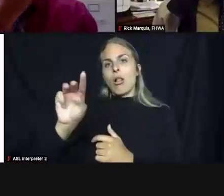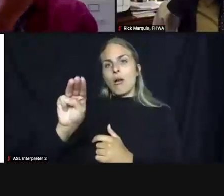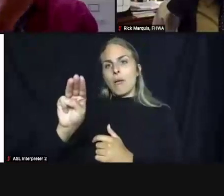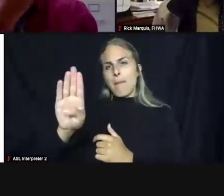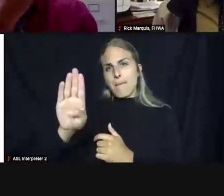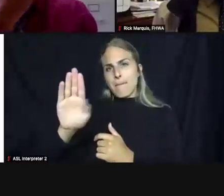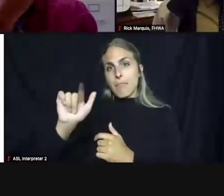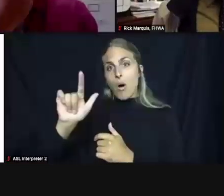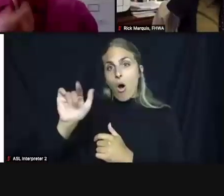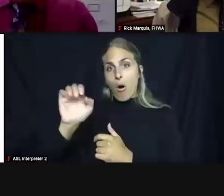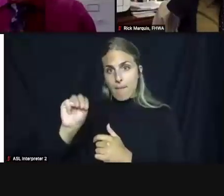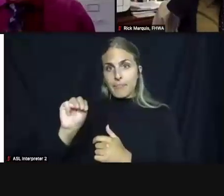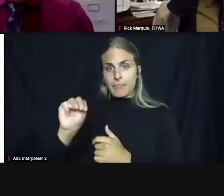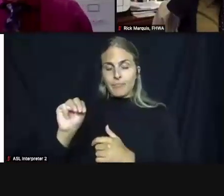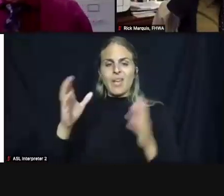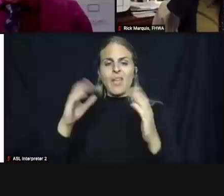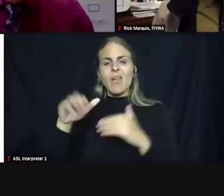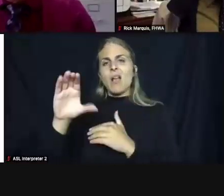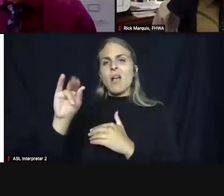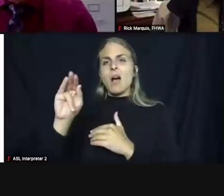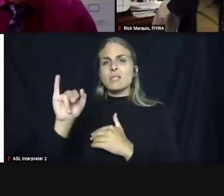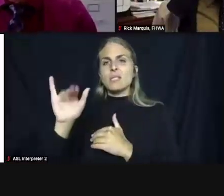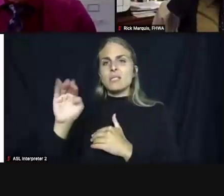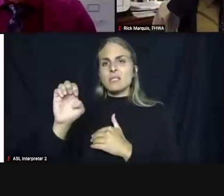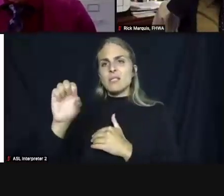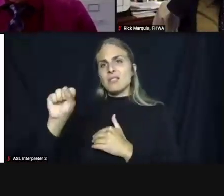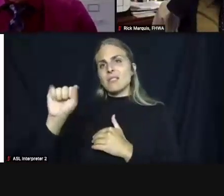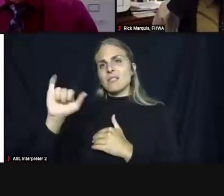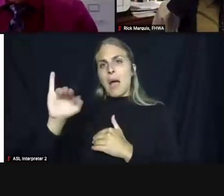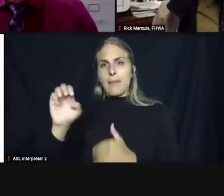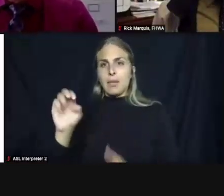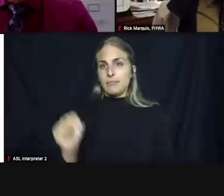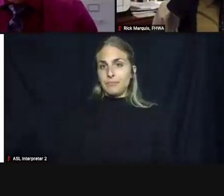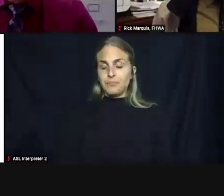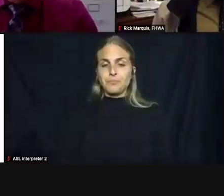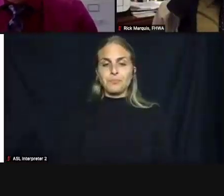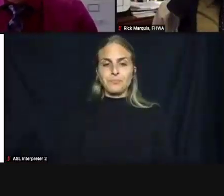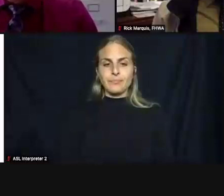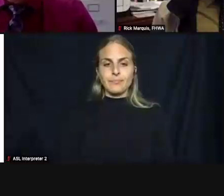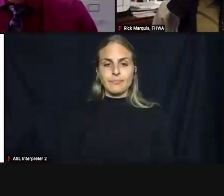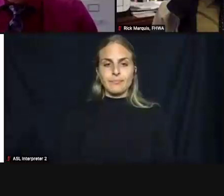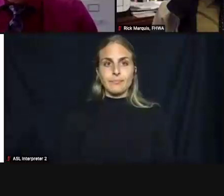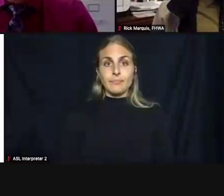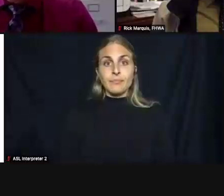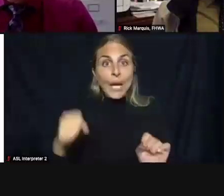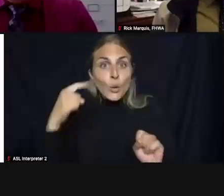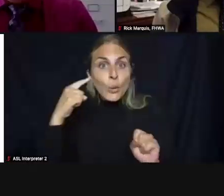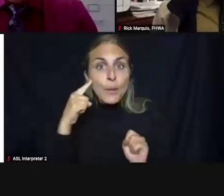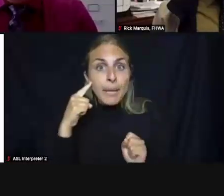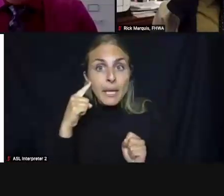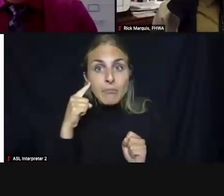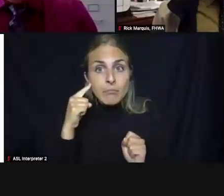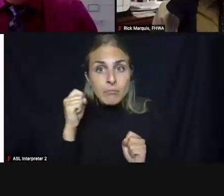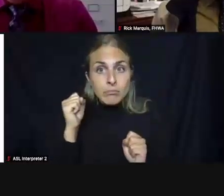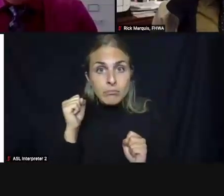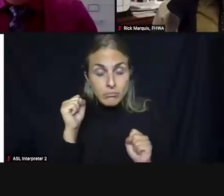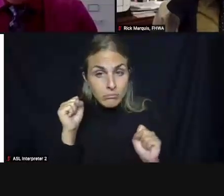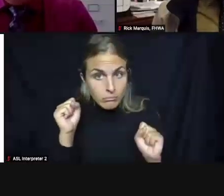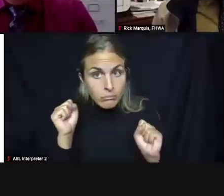próximo orador es Michael Bone, seguido por la señora Constance Nyman. ¿Me